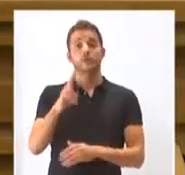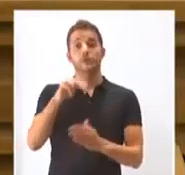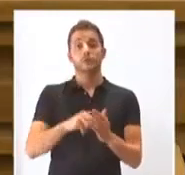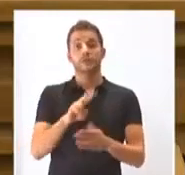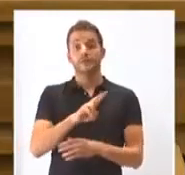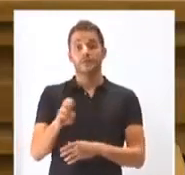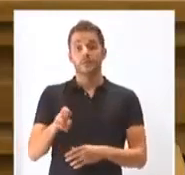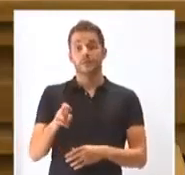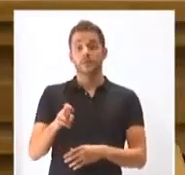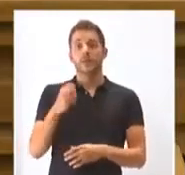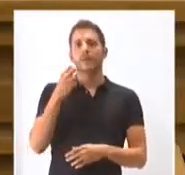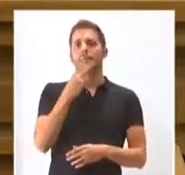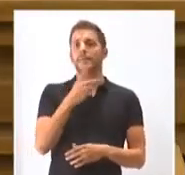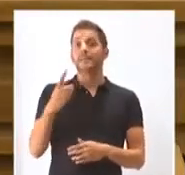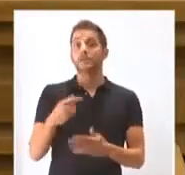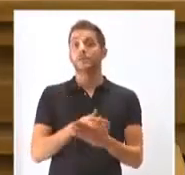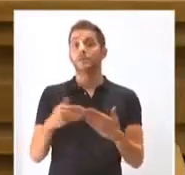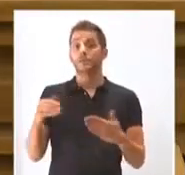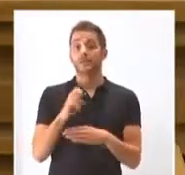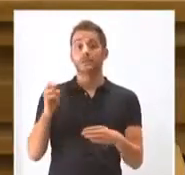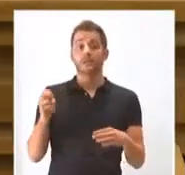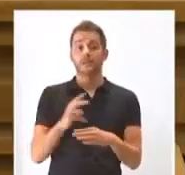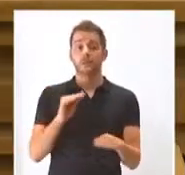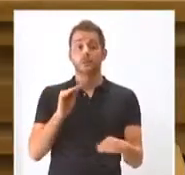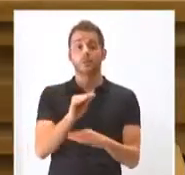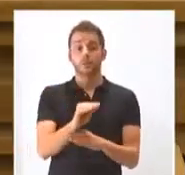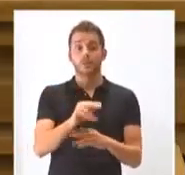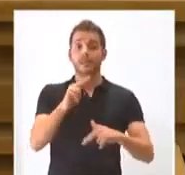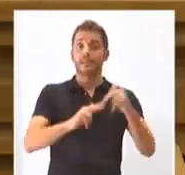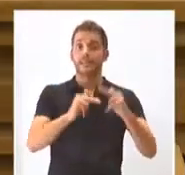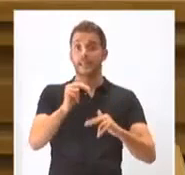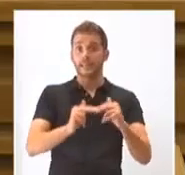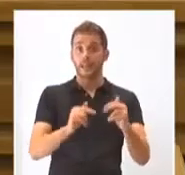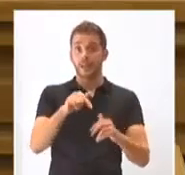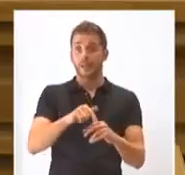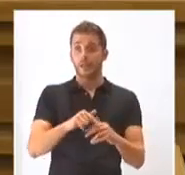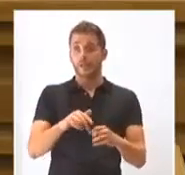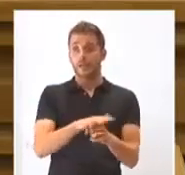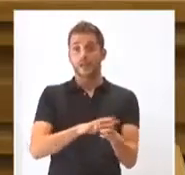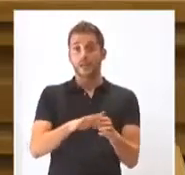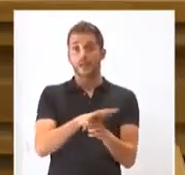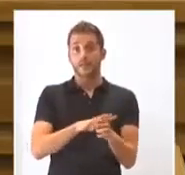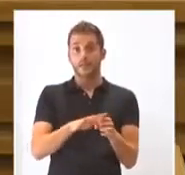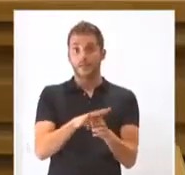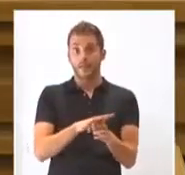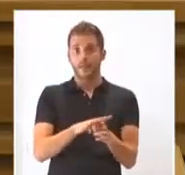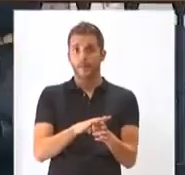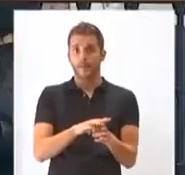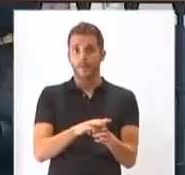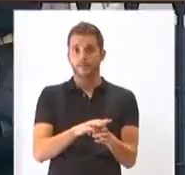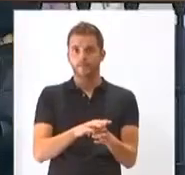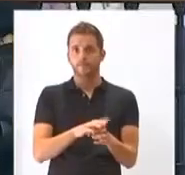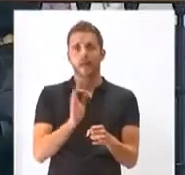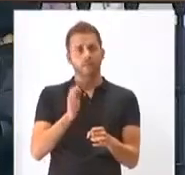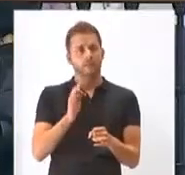millones que vamos a invertir en instalaciones en la provincia y realmente hay algunos muy significativos